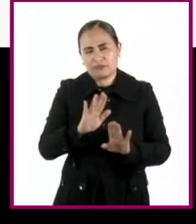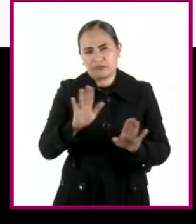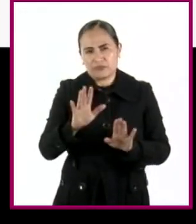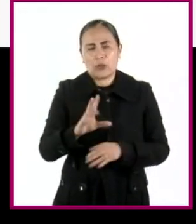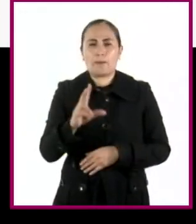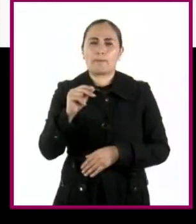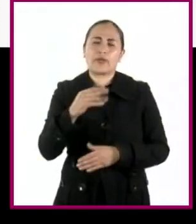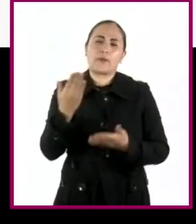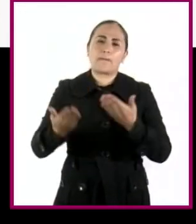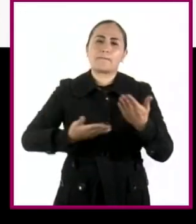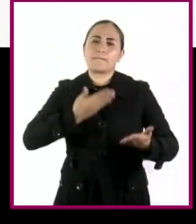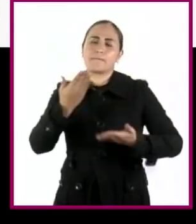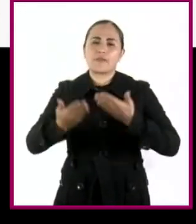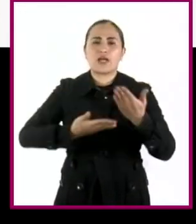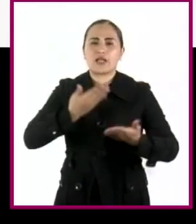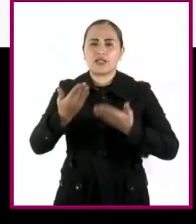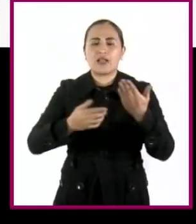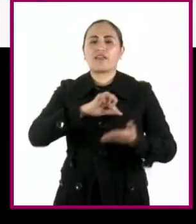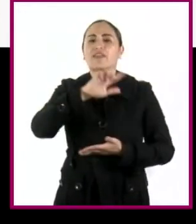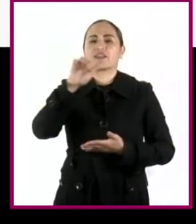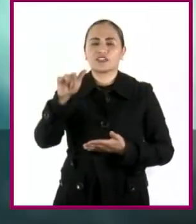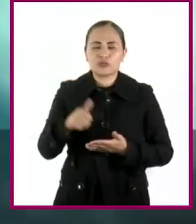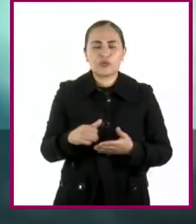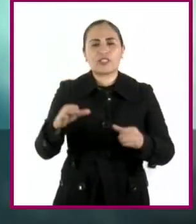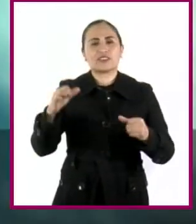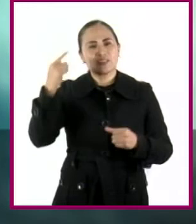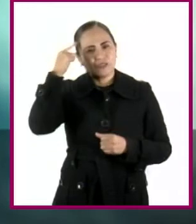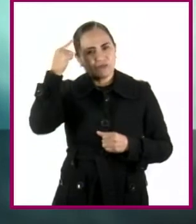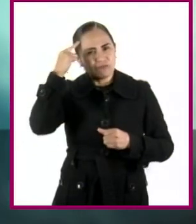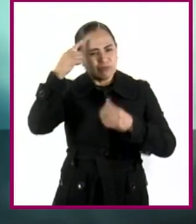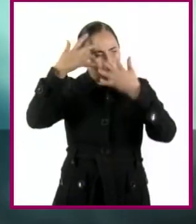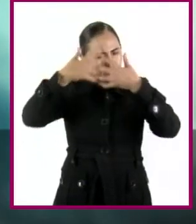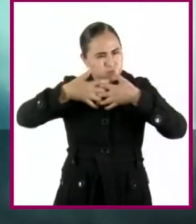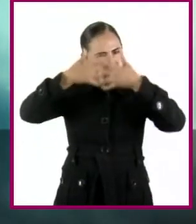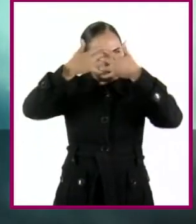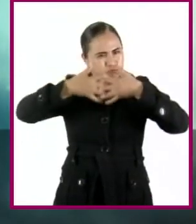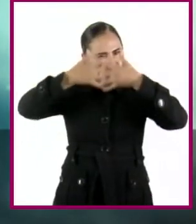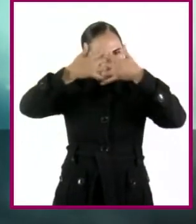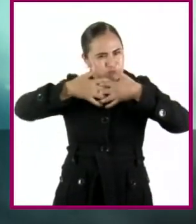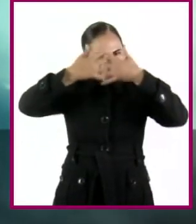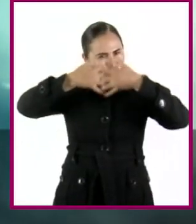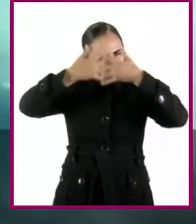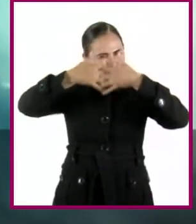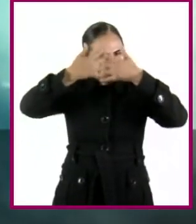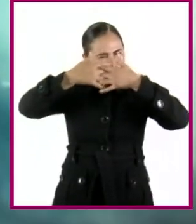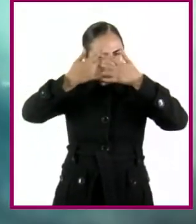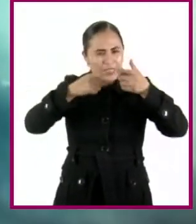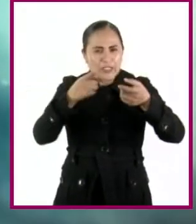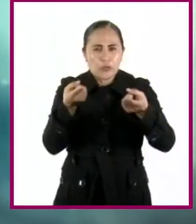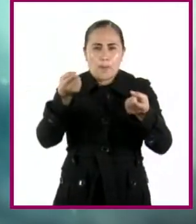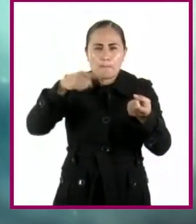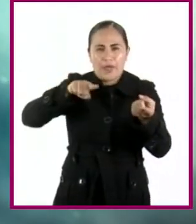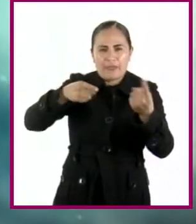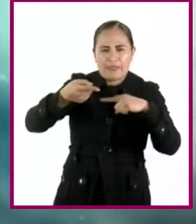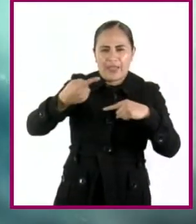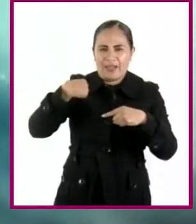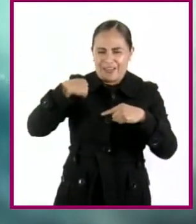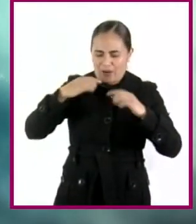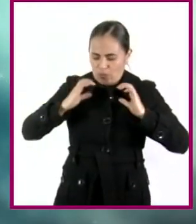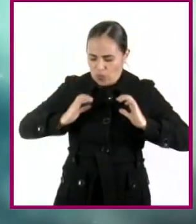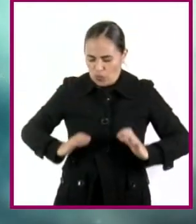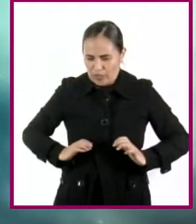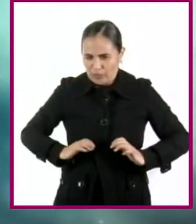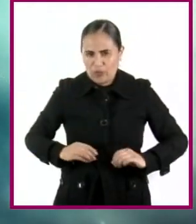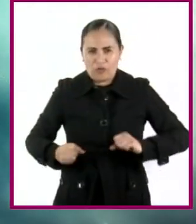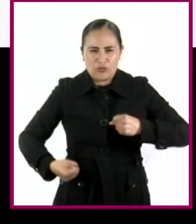que bailar provoca una gran actividad en la corteza motora, y esta comanda el movimiento de nuestro cuerpo, que ordena